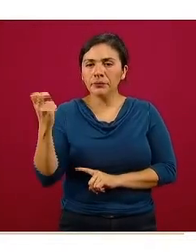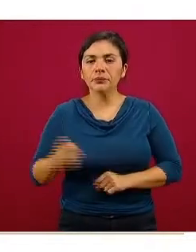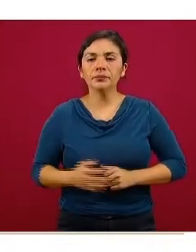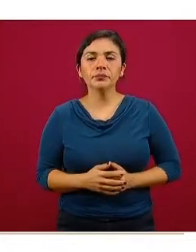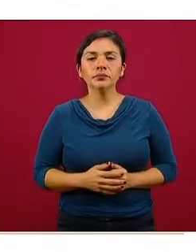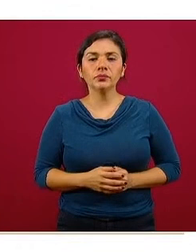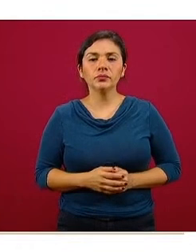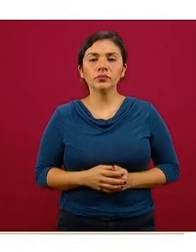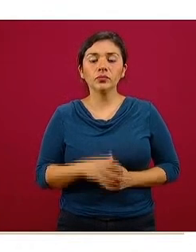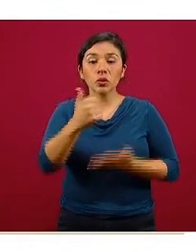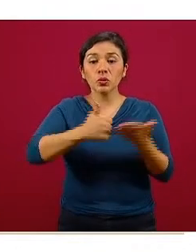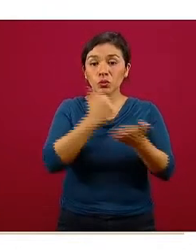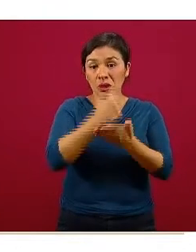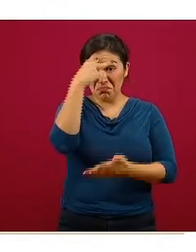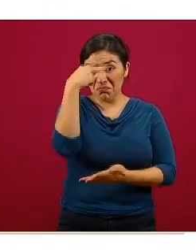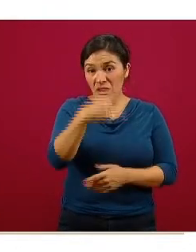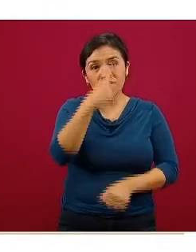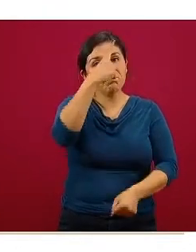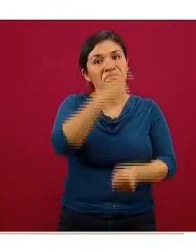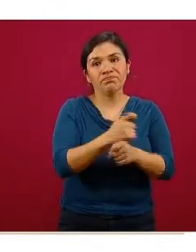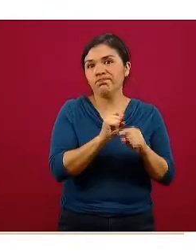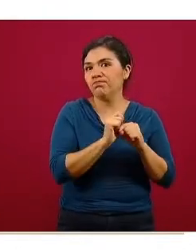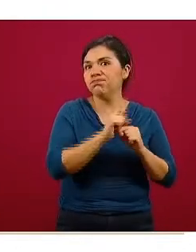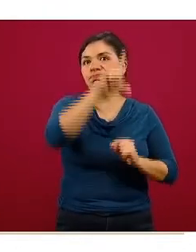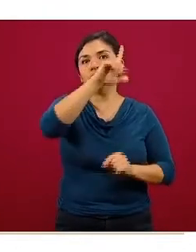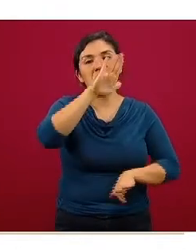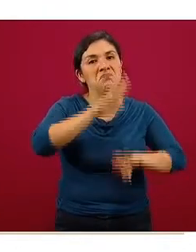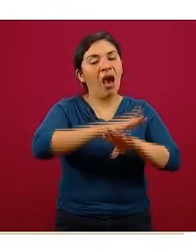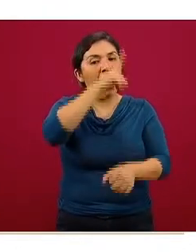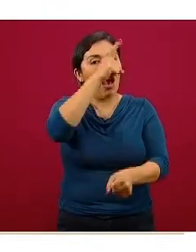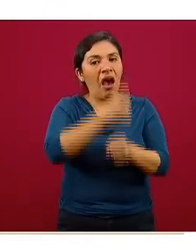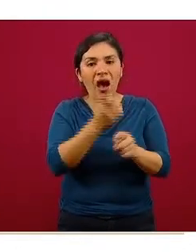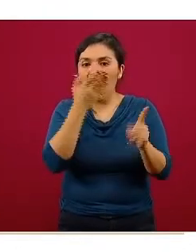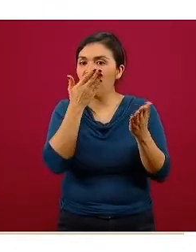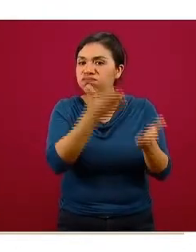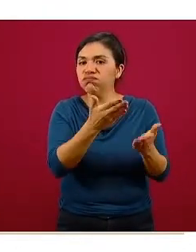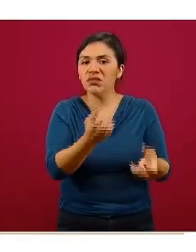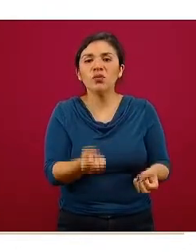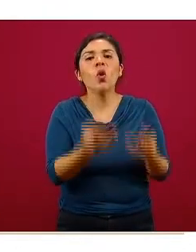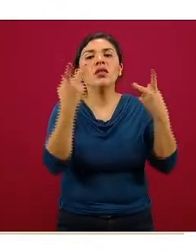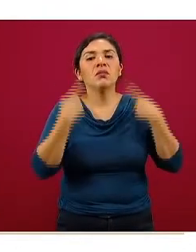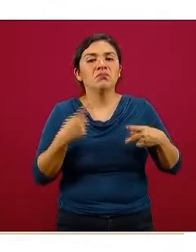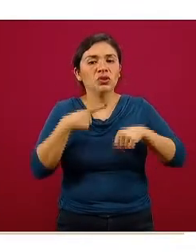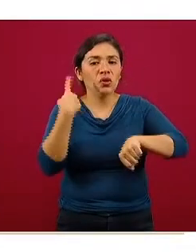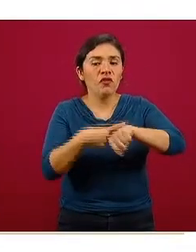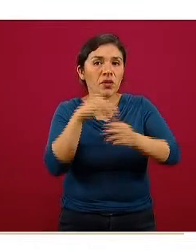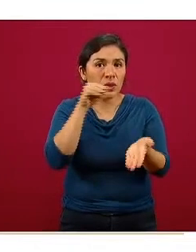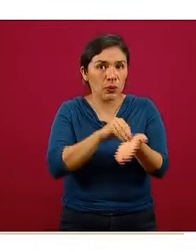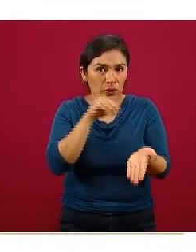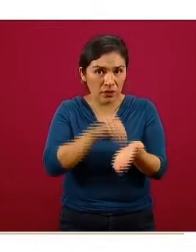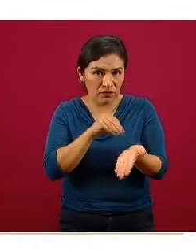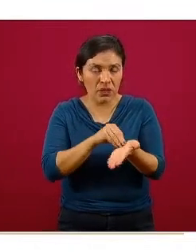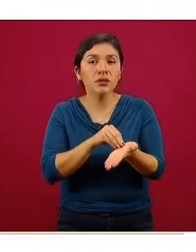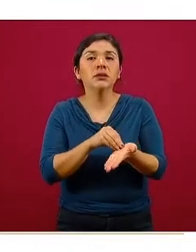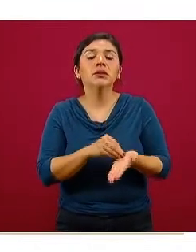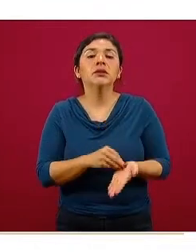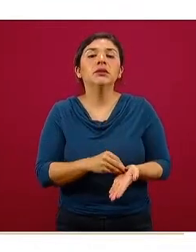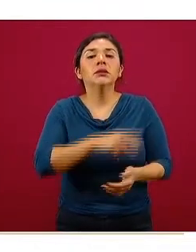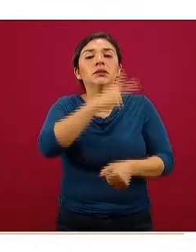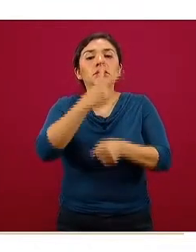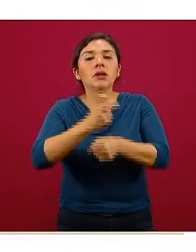descendente. Ciudad de México continúa siendo el que concentra la mayor cantidad de casos activos de la epidemia en